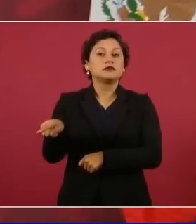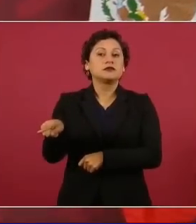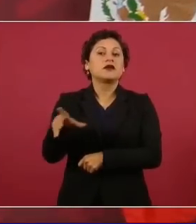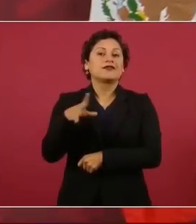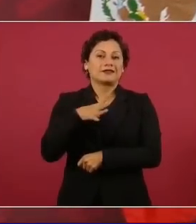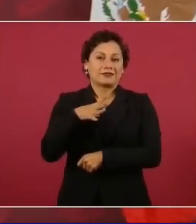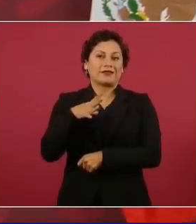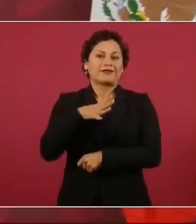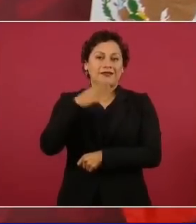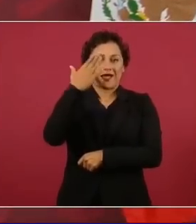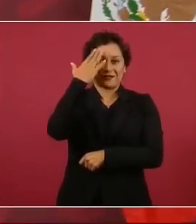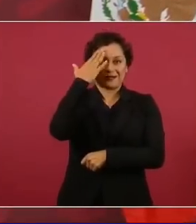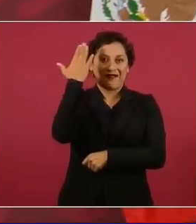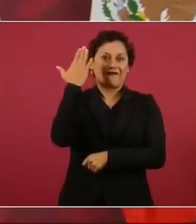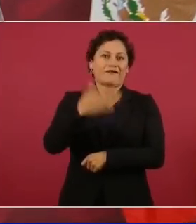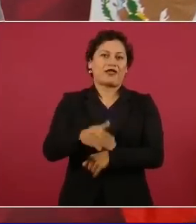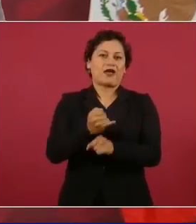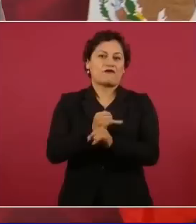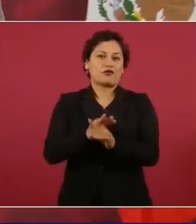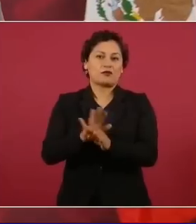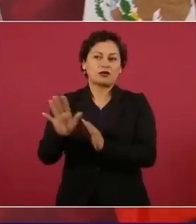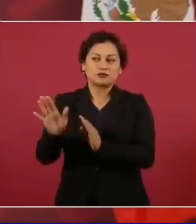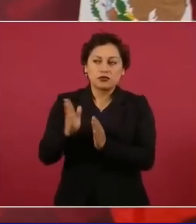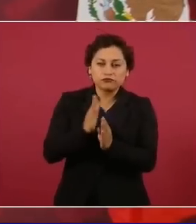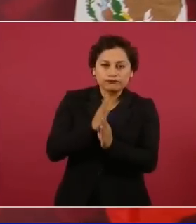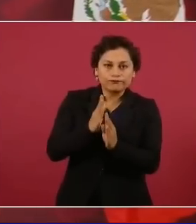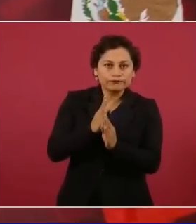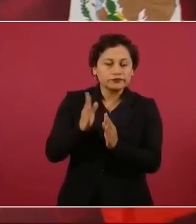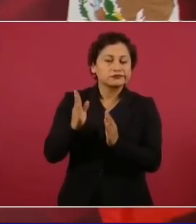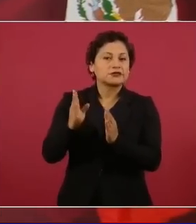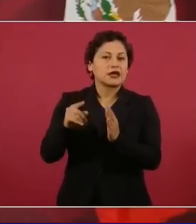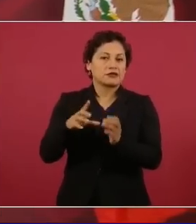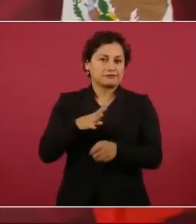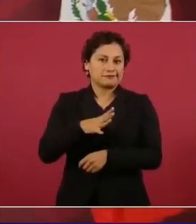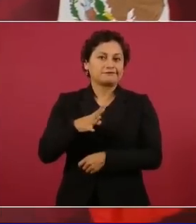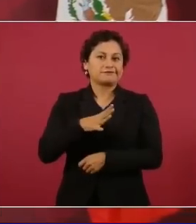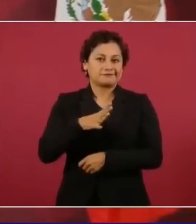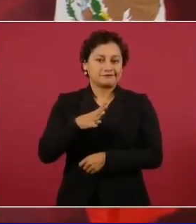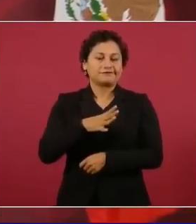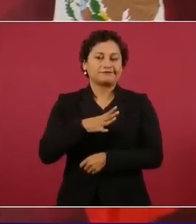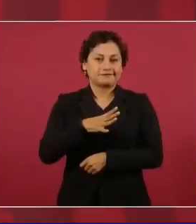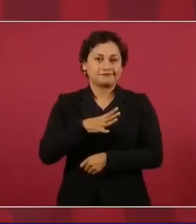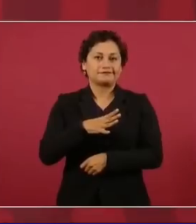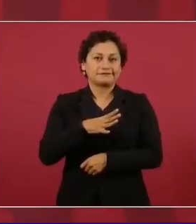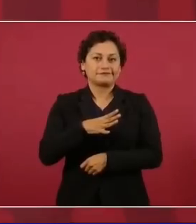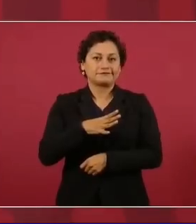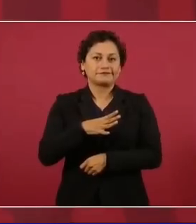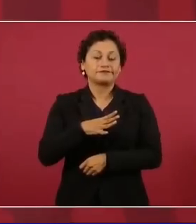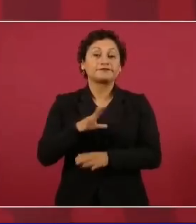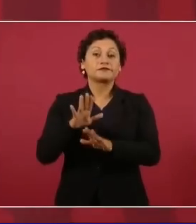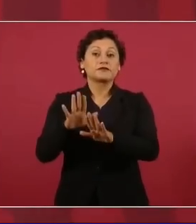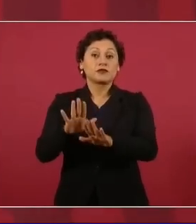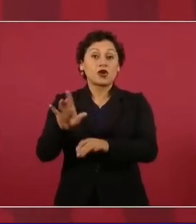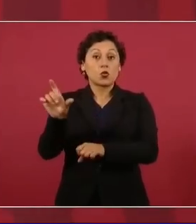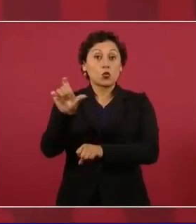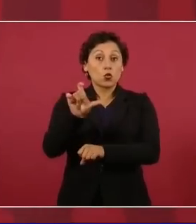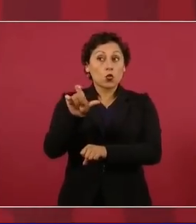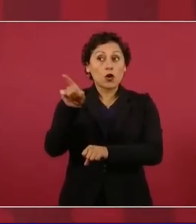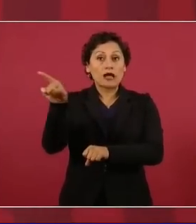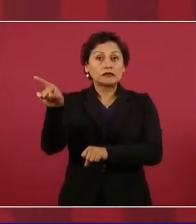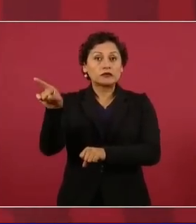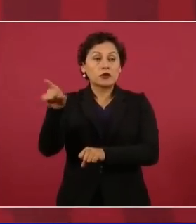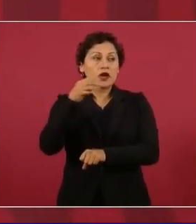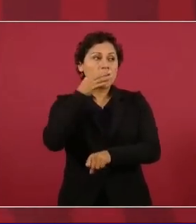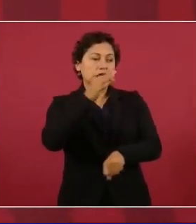información privilegiada, y antes de que se compraran las acciones por parte del